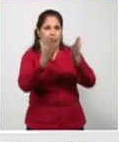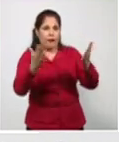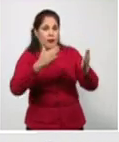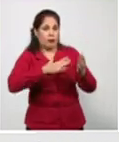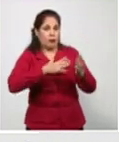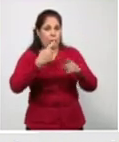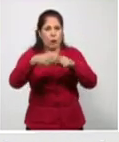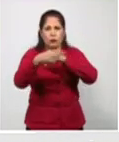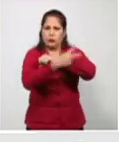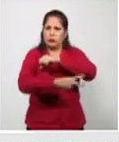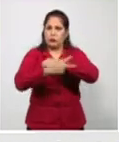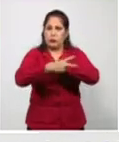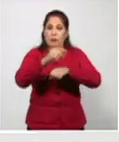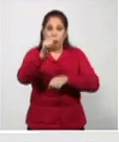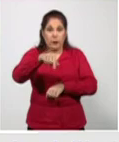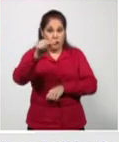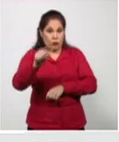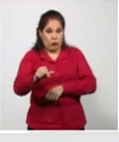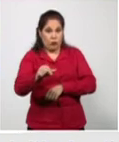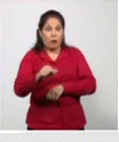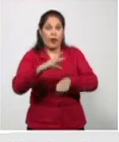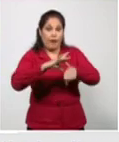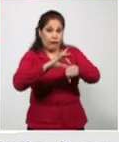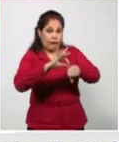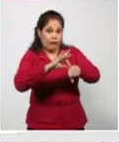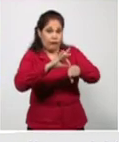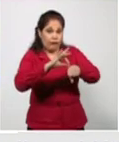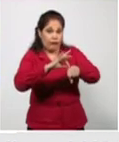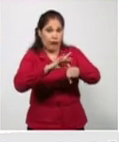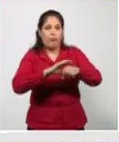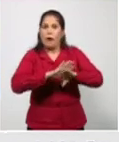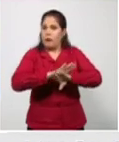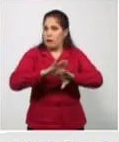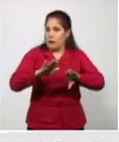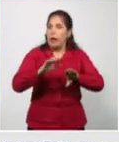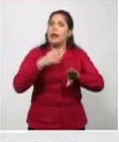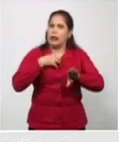personas previamente infectadas con el nuevo coronavirus, o sea, lo que se plantea es que la persona